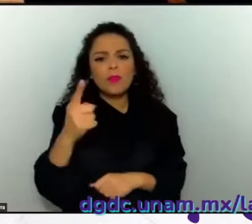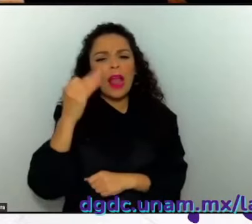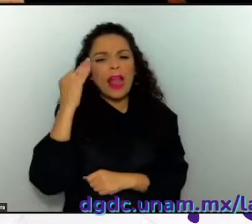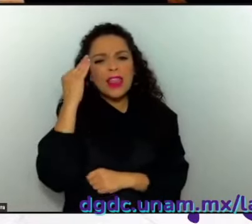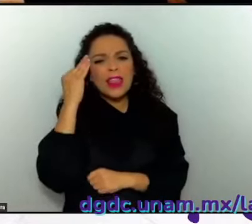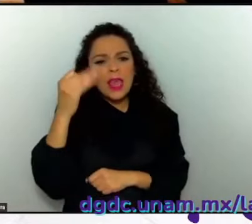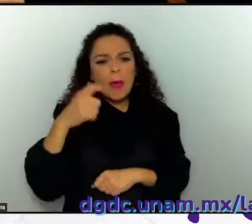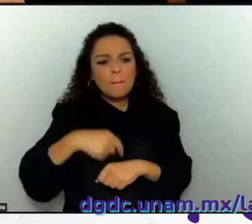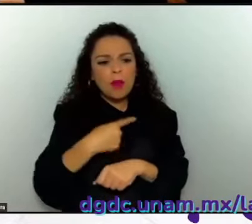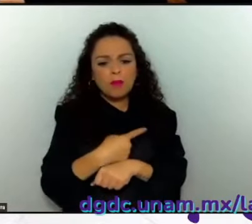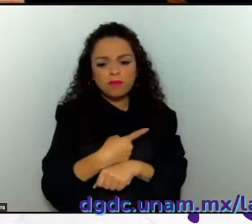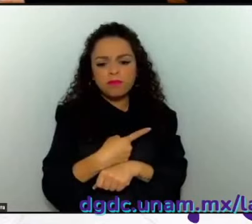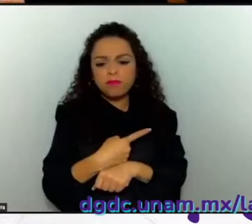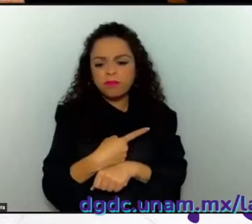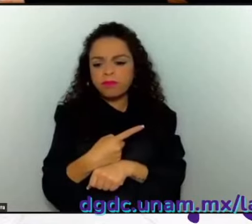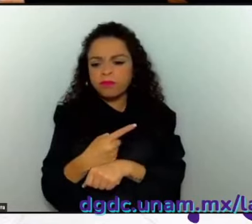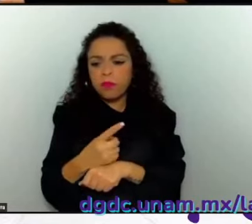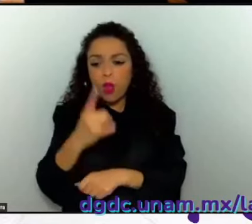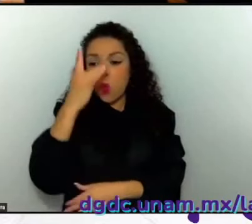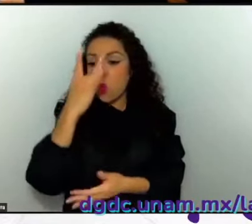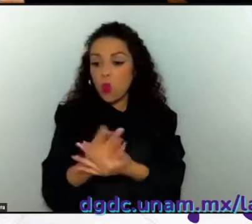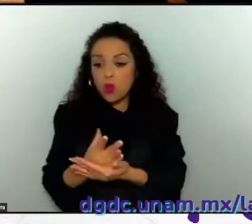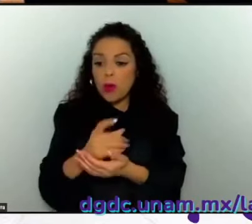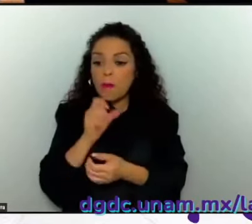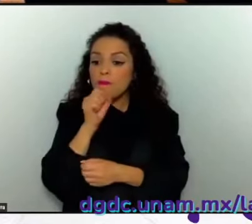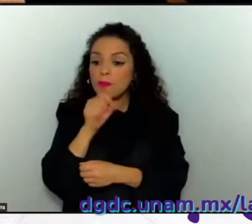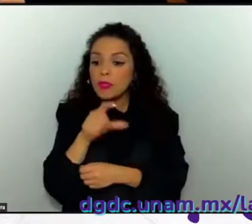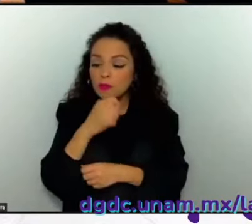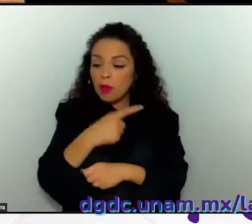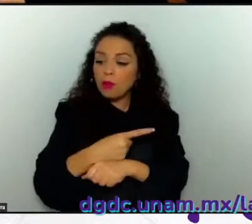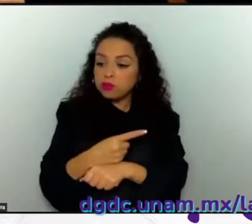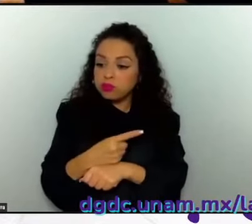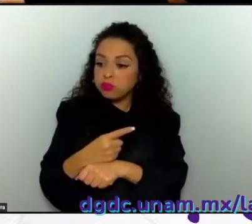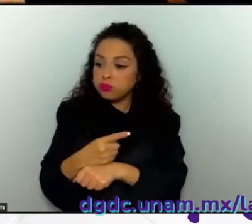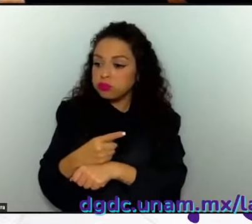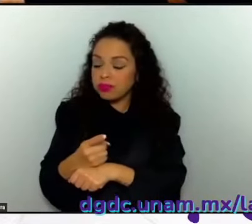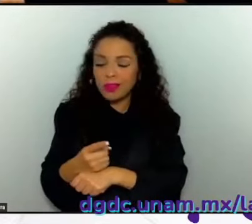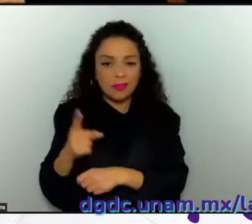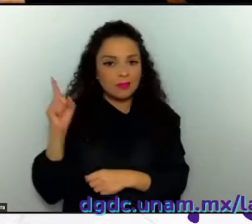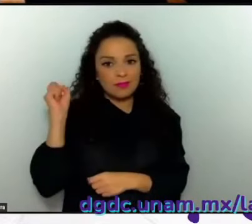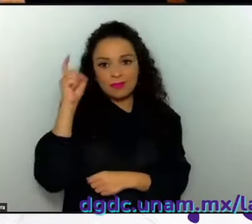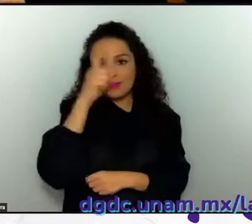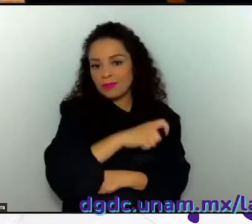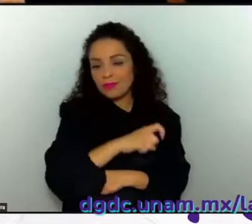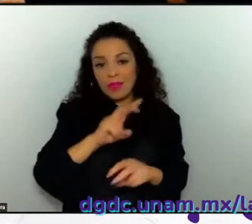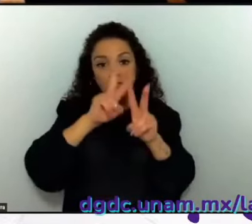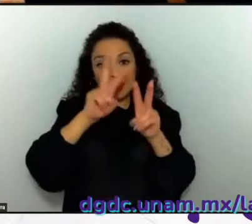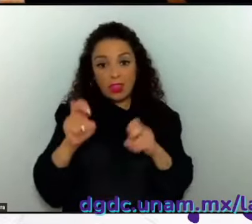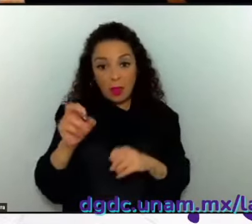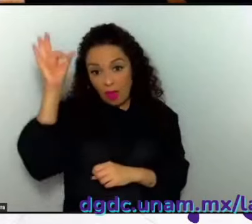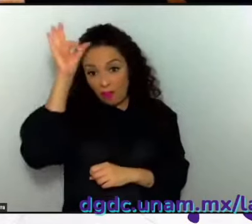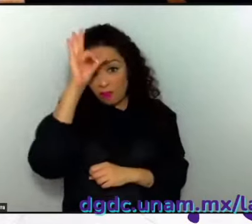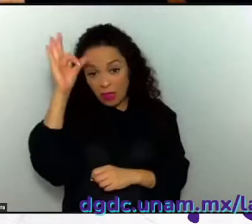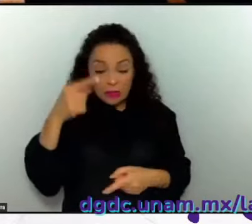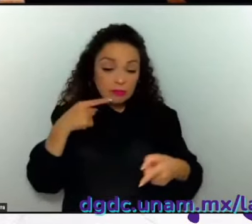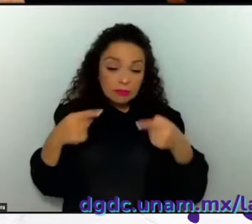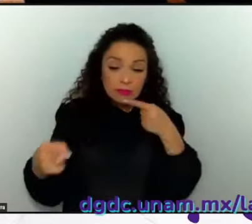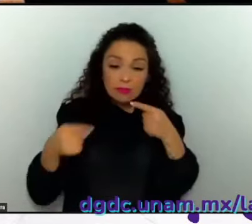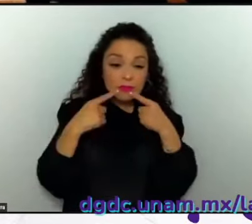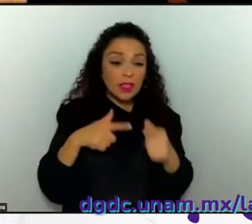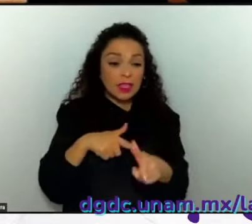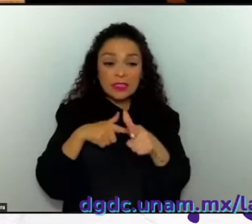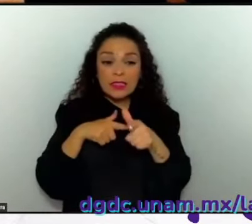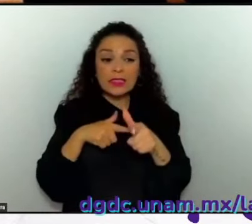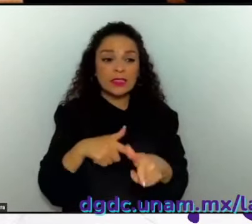en una dirección, no nos queda muy claro. Hay muchas discusión al respecto, sobre todo filosófica. Todavía el hecho de que el tiempo fluya,